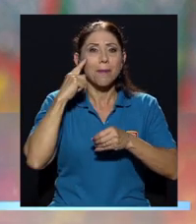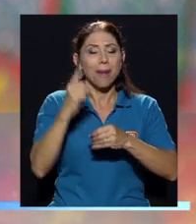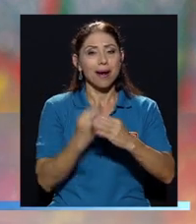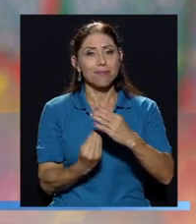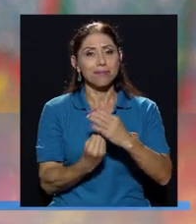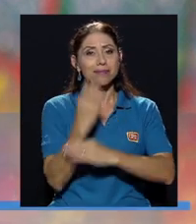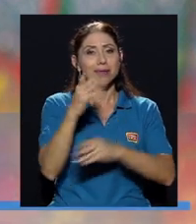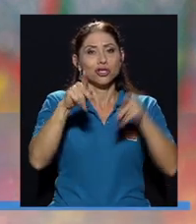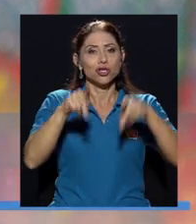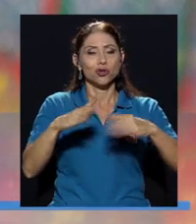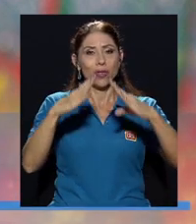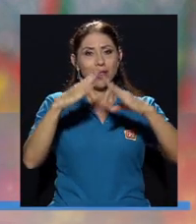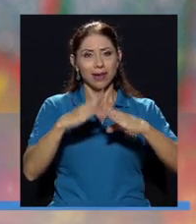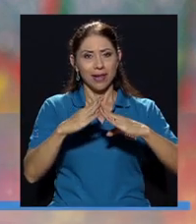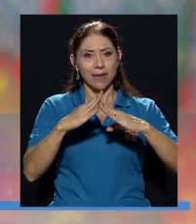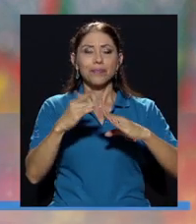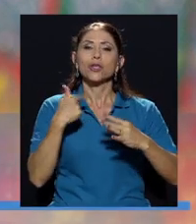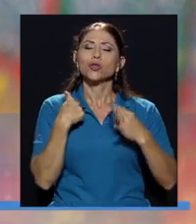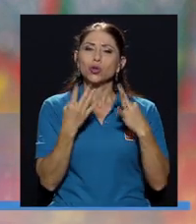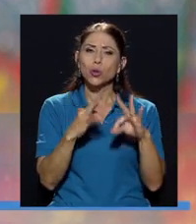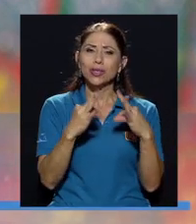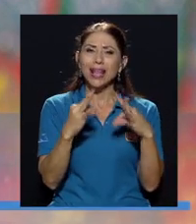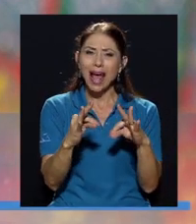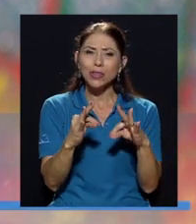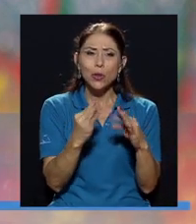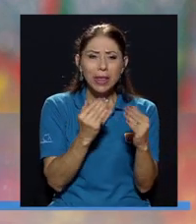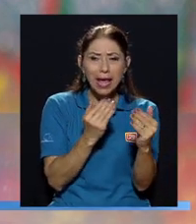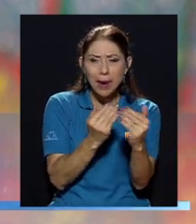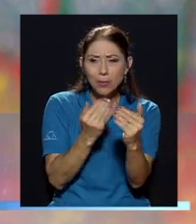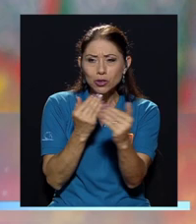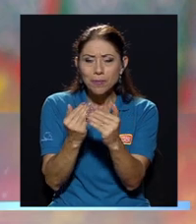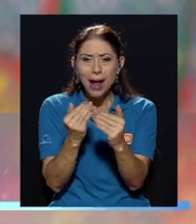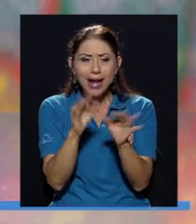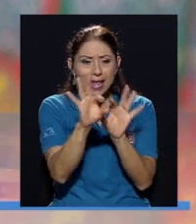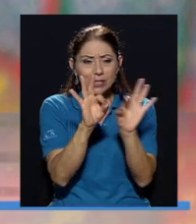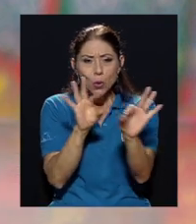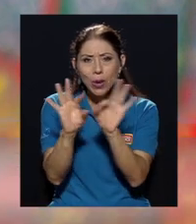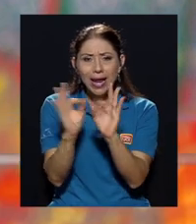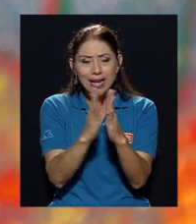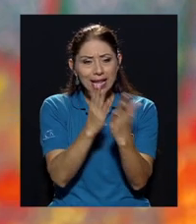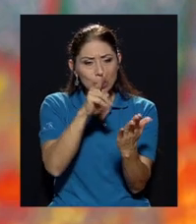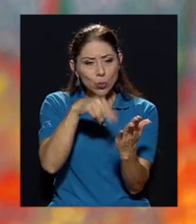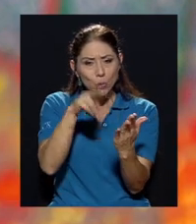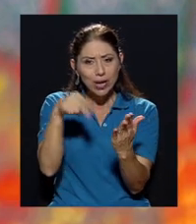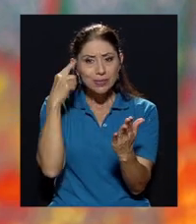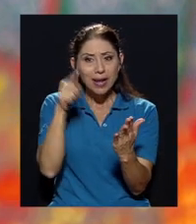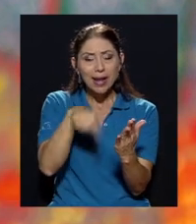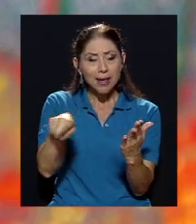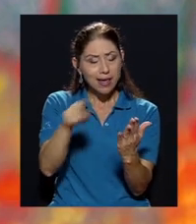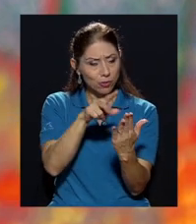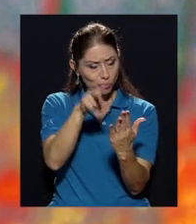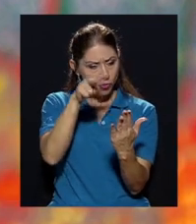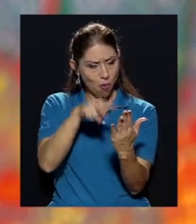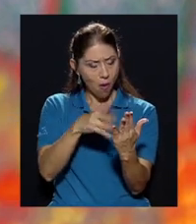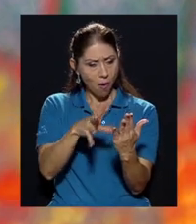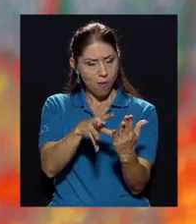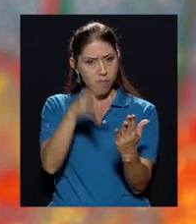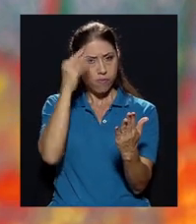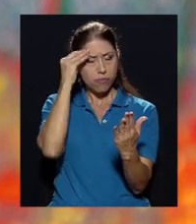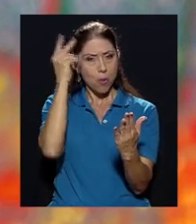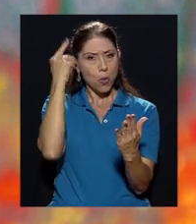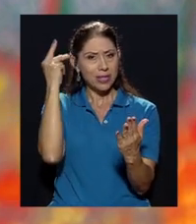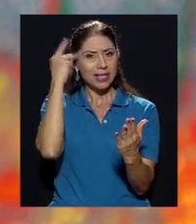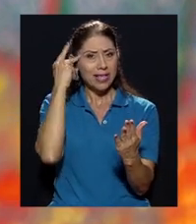ciudadanía. Entonces sí trato de aproximar y escoger las lecturas para que ellos vayan politizándose y viendo